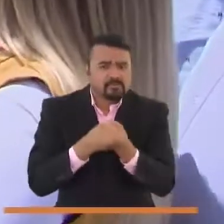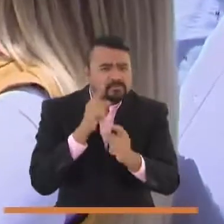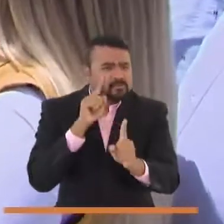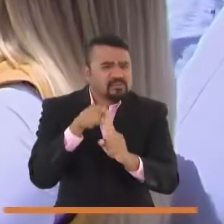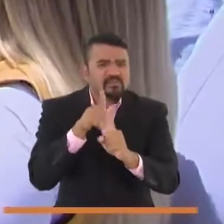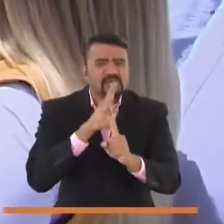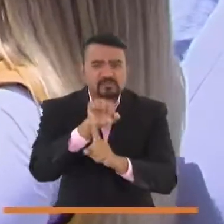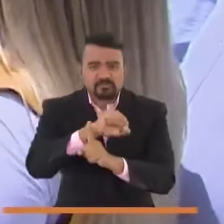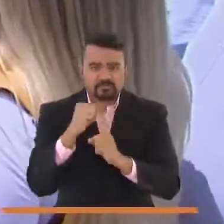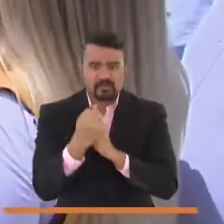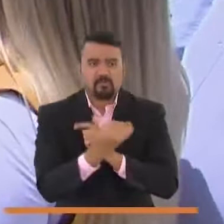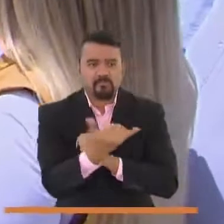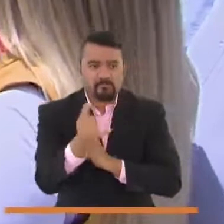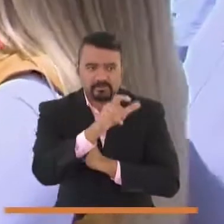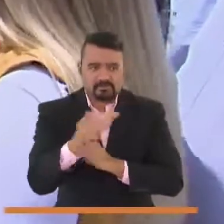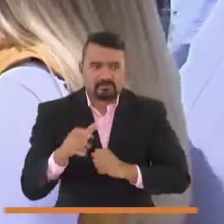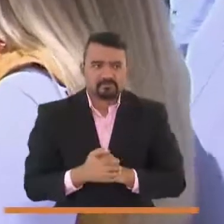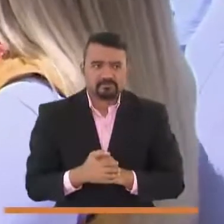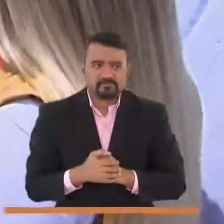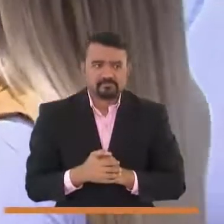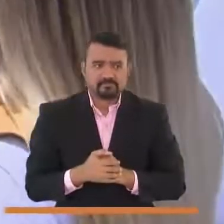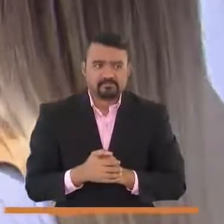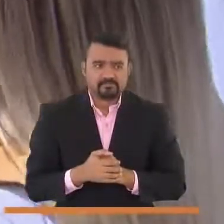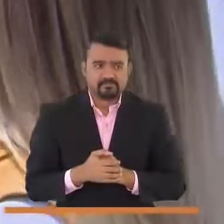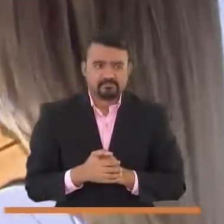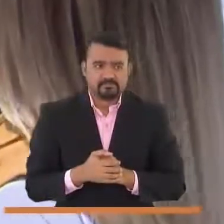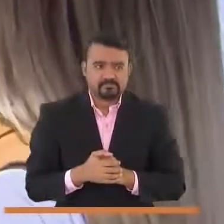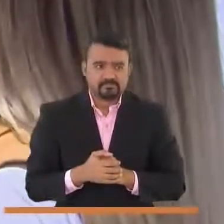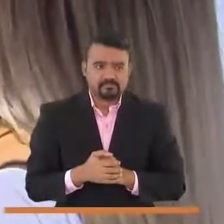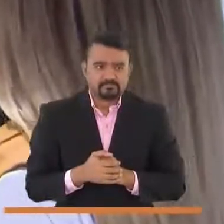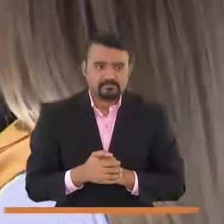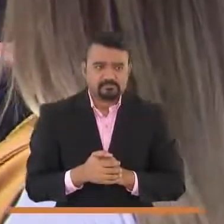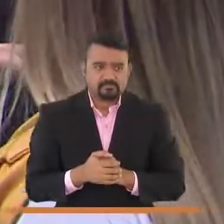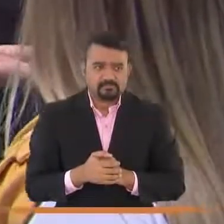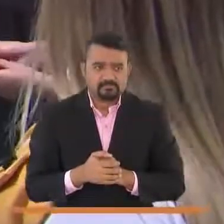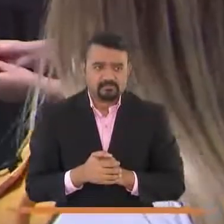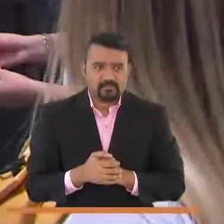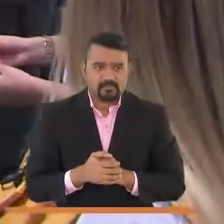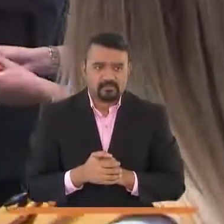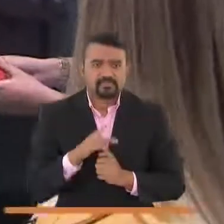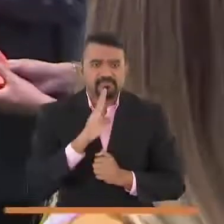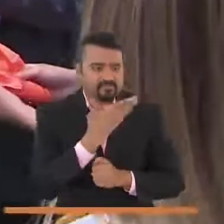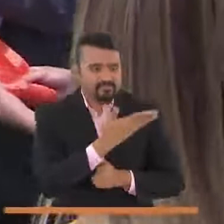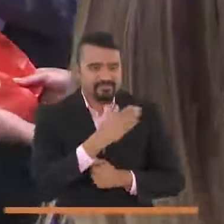social a todos los envigadeños. El honor entonces, alcalde, para... Presidente, y la primera dama también, por